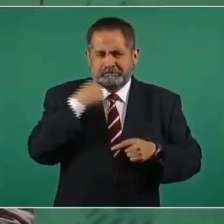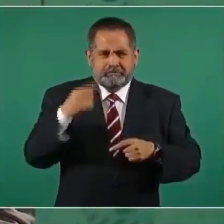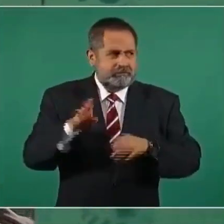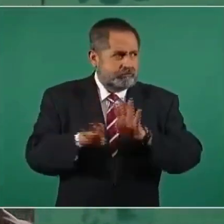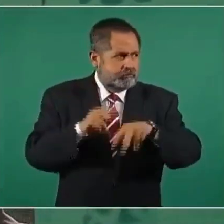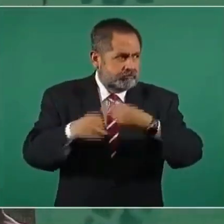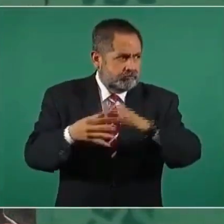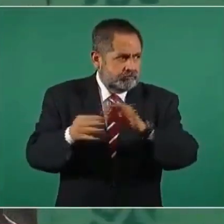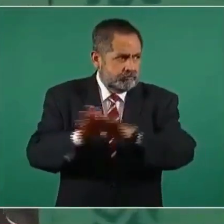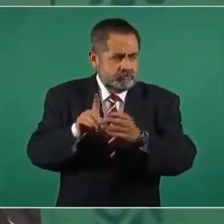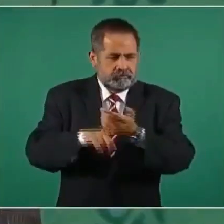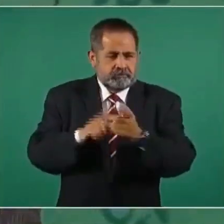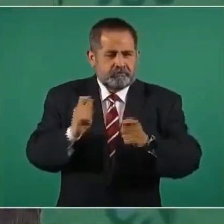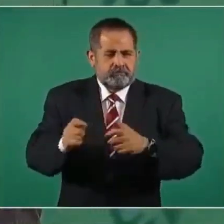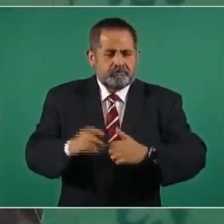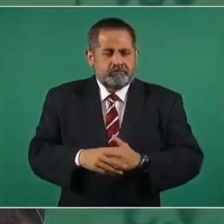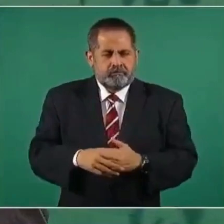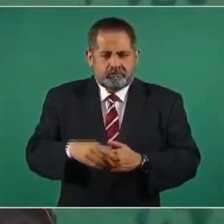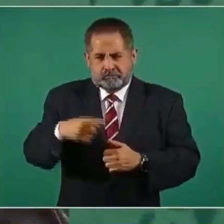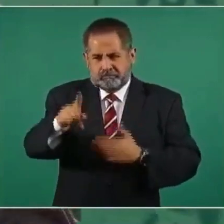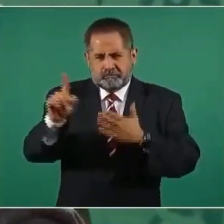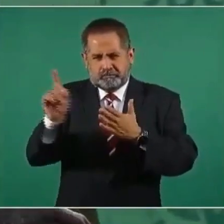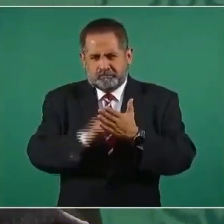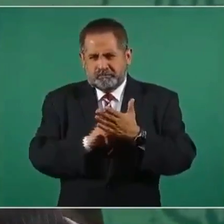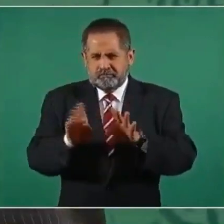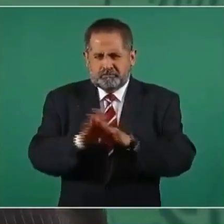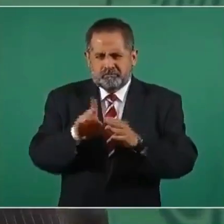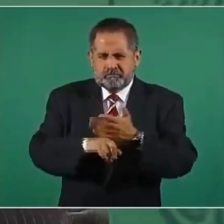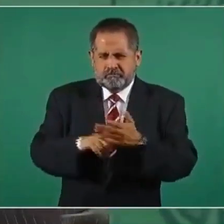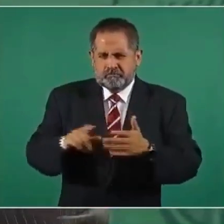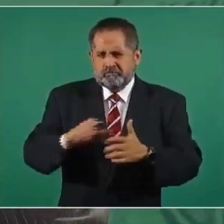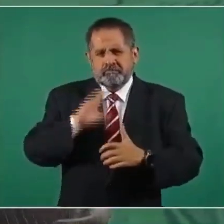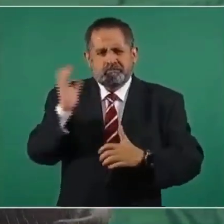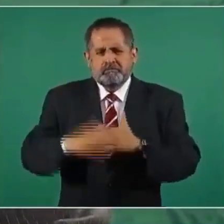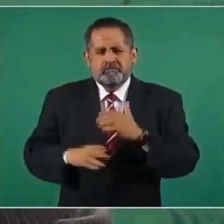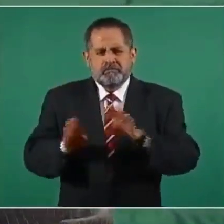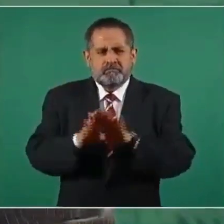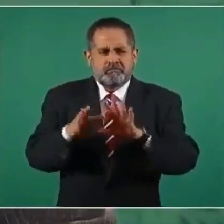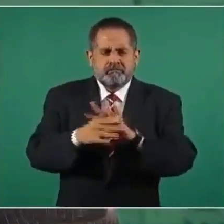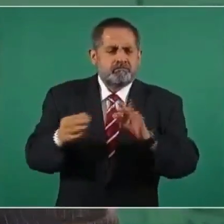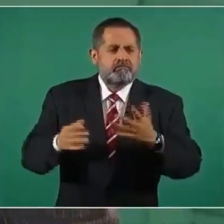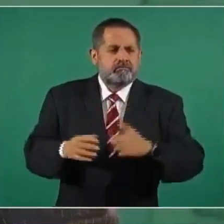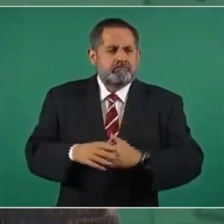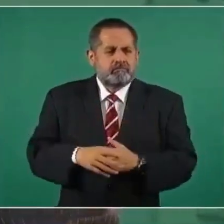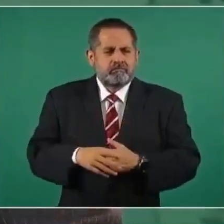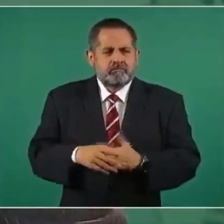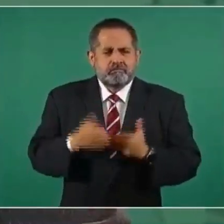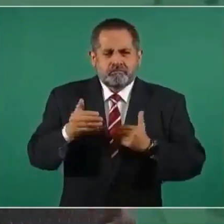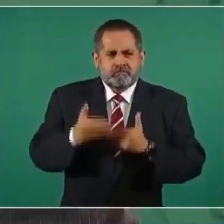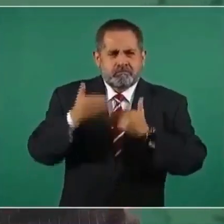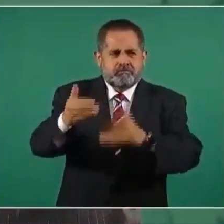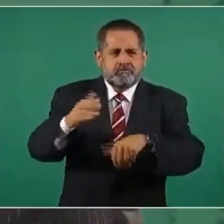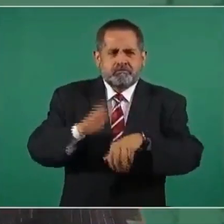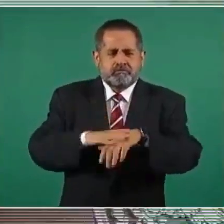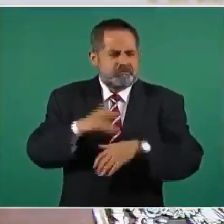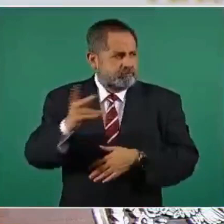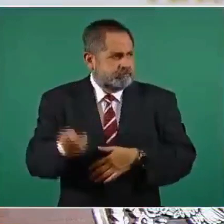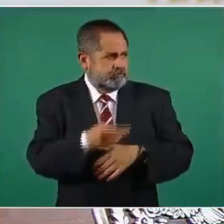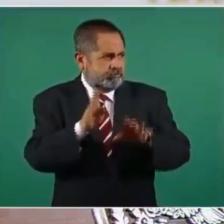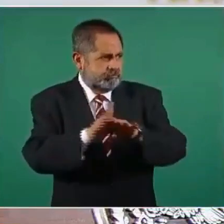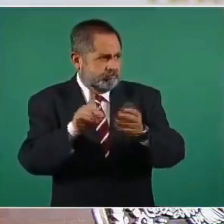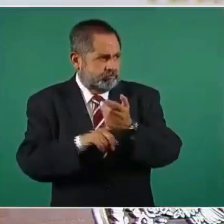creo que es a finales del mes, y estaban pidiendo una ampliación. A ver si le